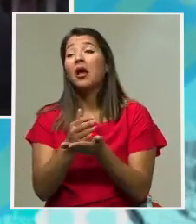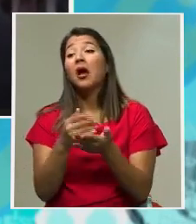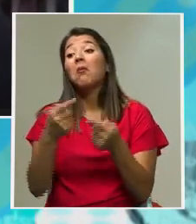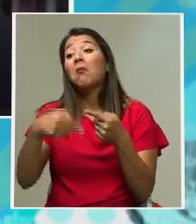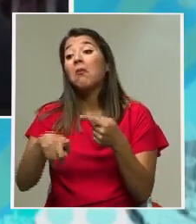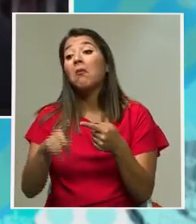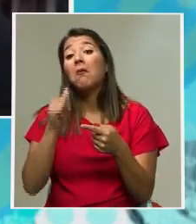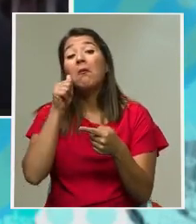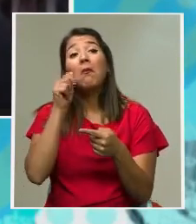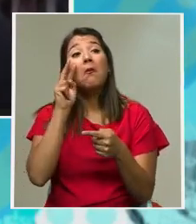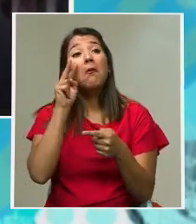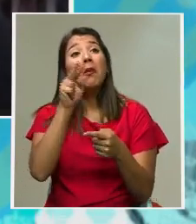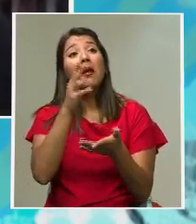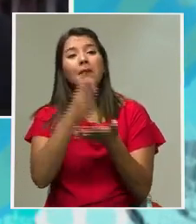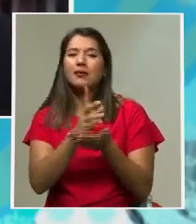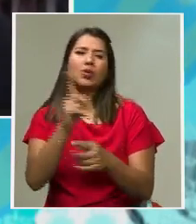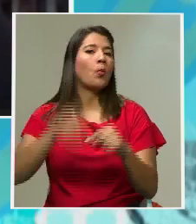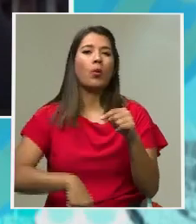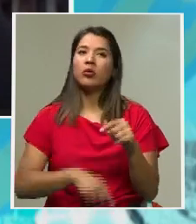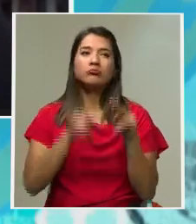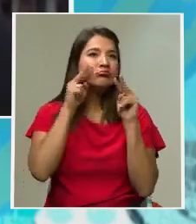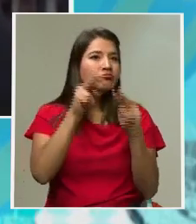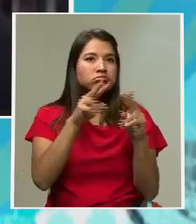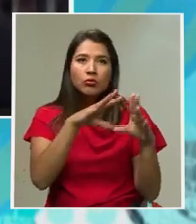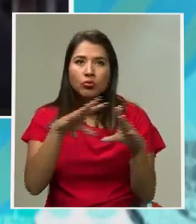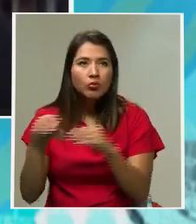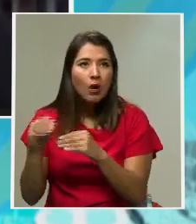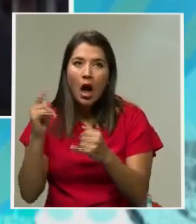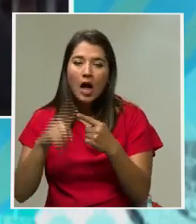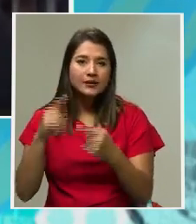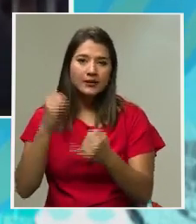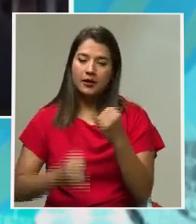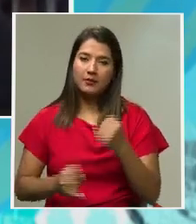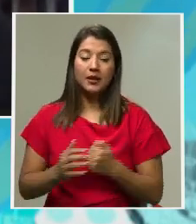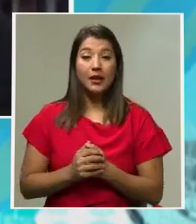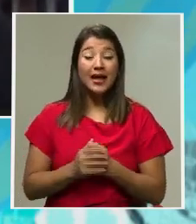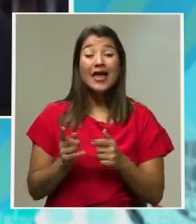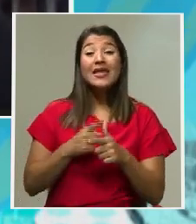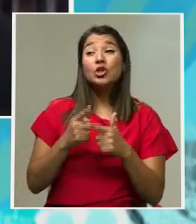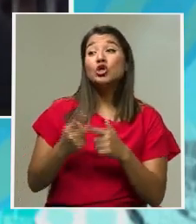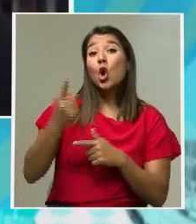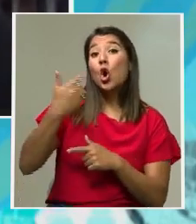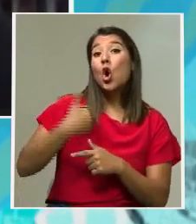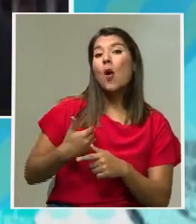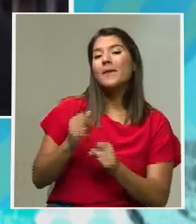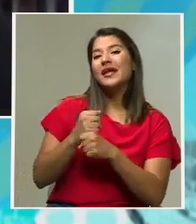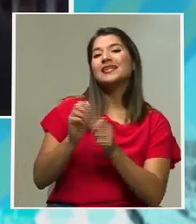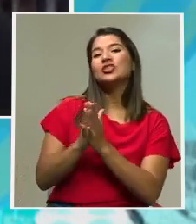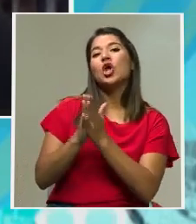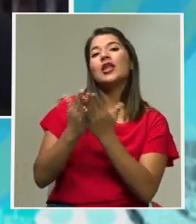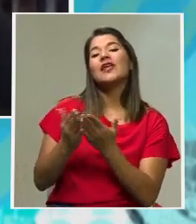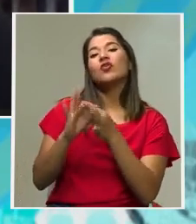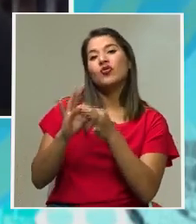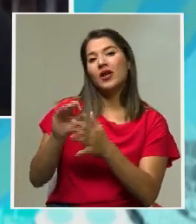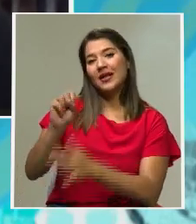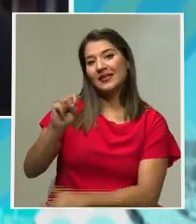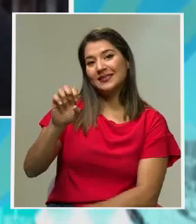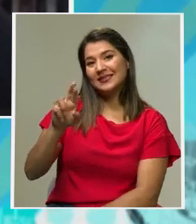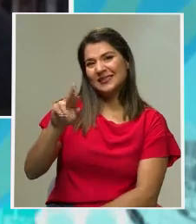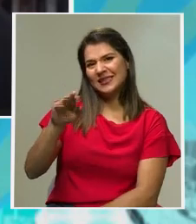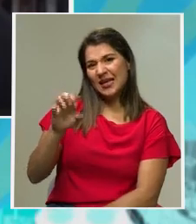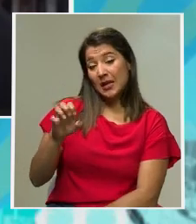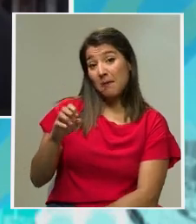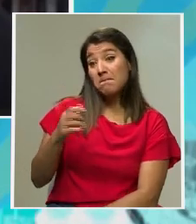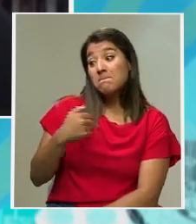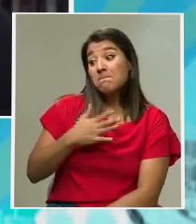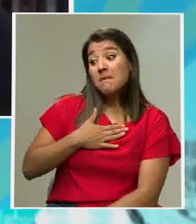Carrión, justamente, un español que hizo un primer libro sobre series. Me pidieron que lo presentara, yo no sabía de qué iba